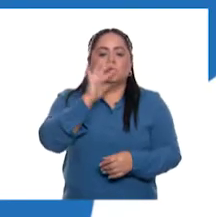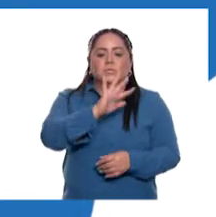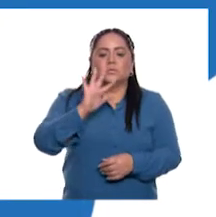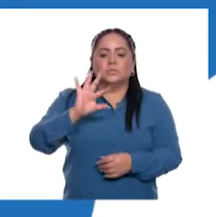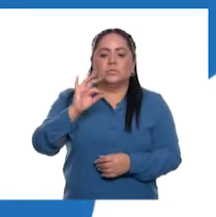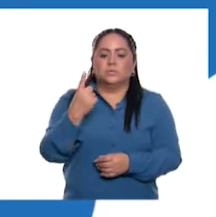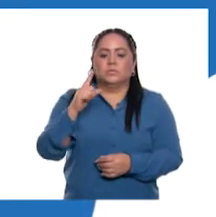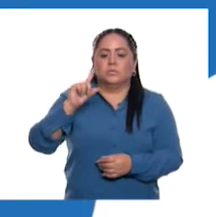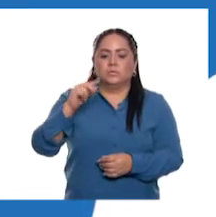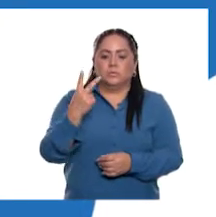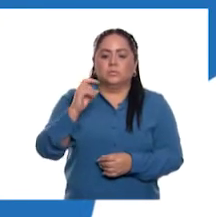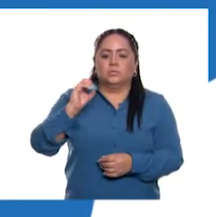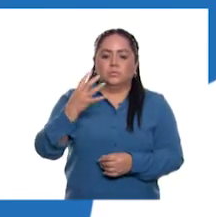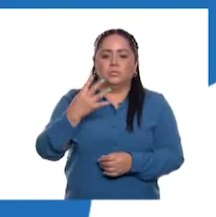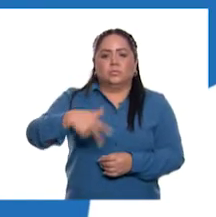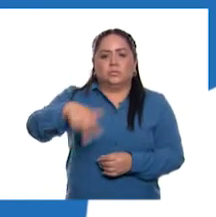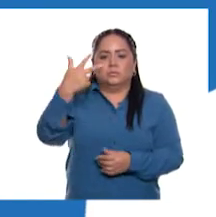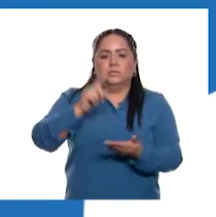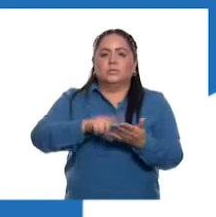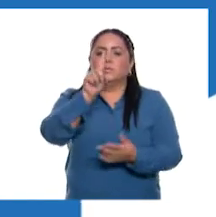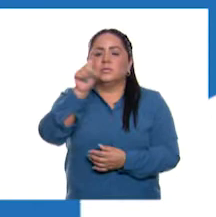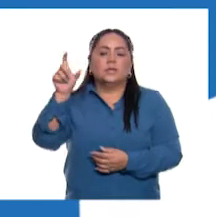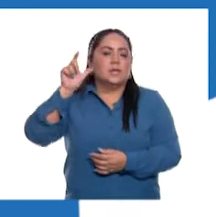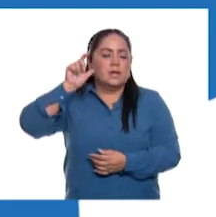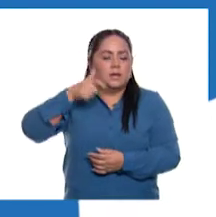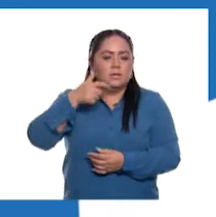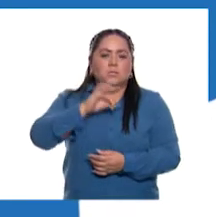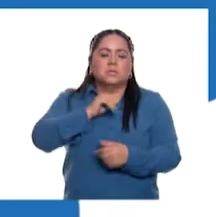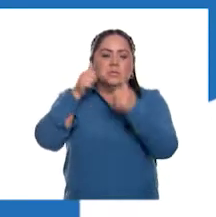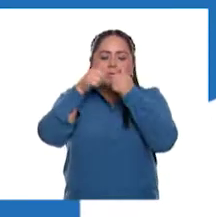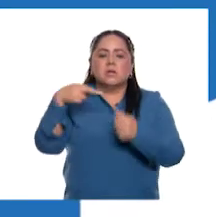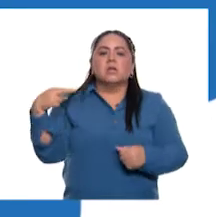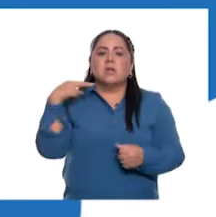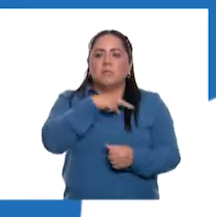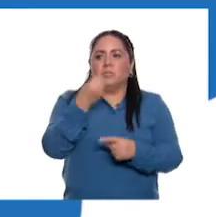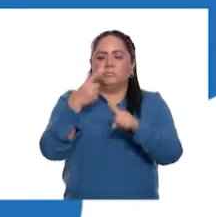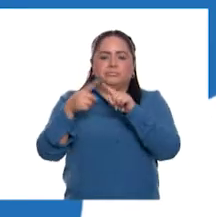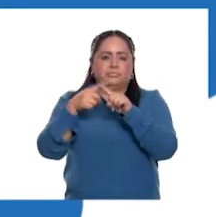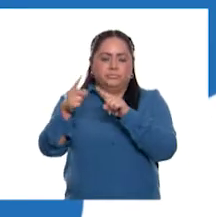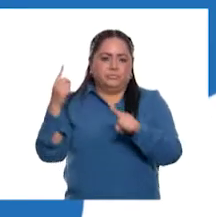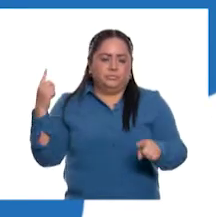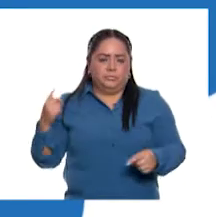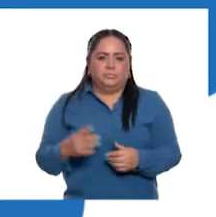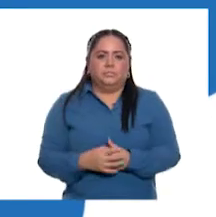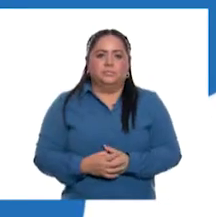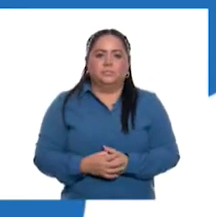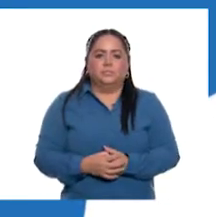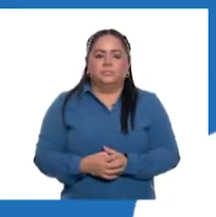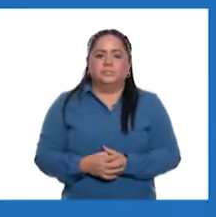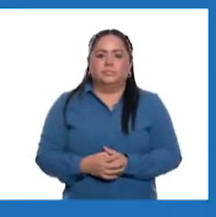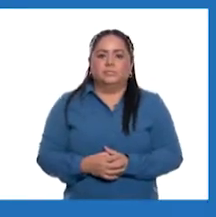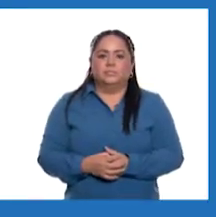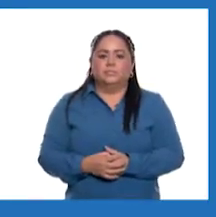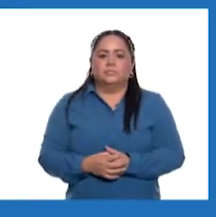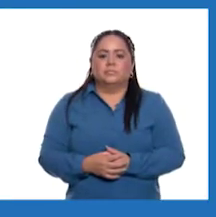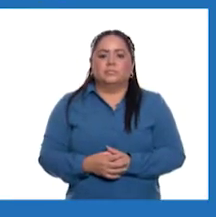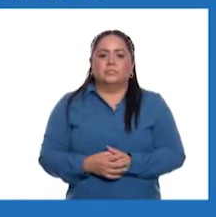teléfono 55 41 72 04 13. 100 líneas.